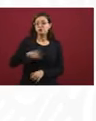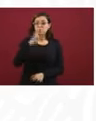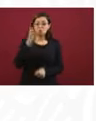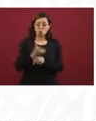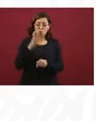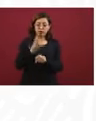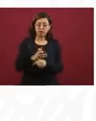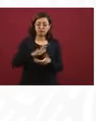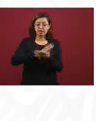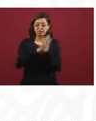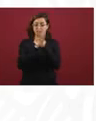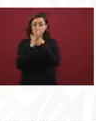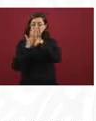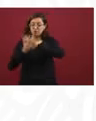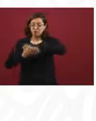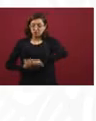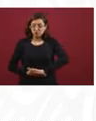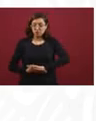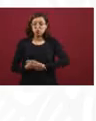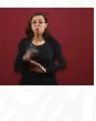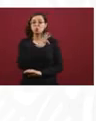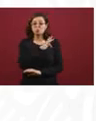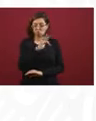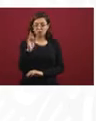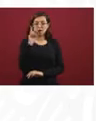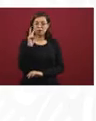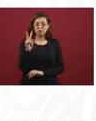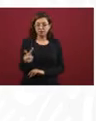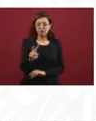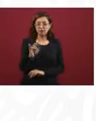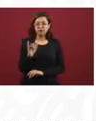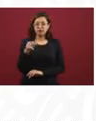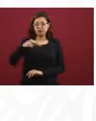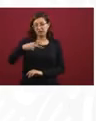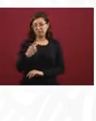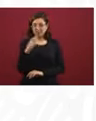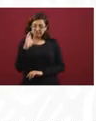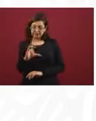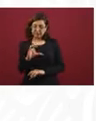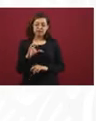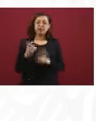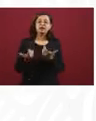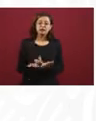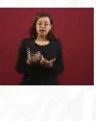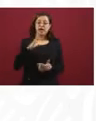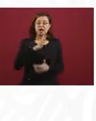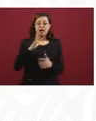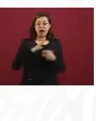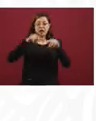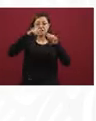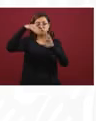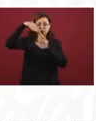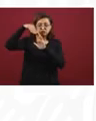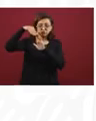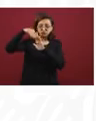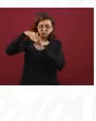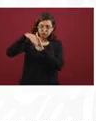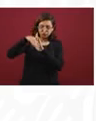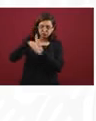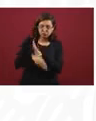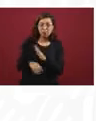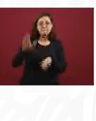queda muy claro, en base al Índice Nacional de Precios al Consumidor, cómo hay una baja continua, no solo una estabilidad en